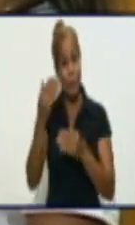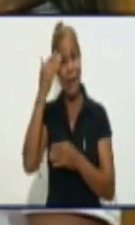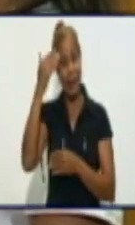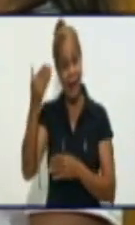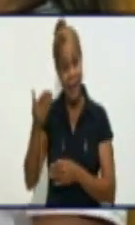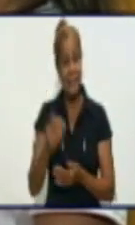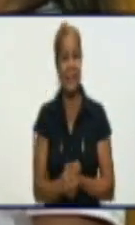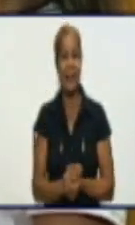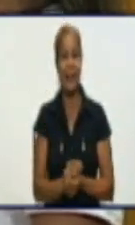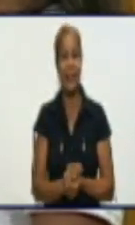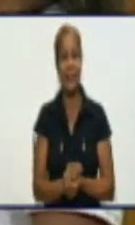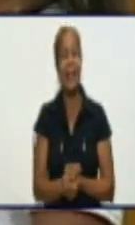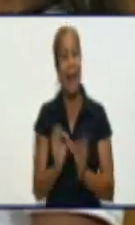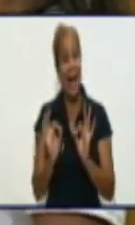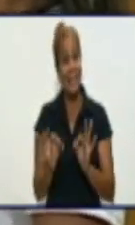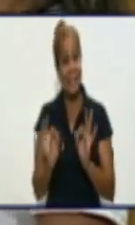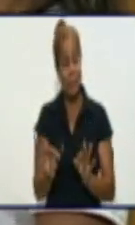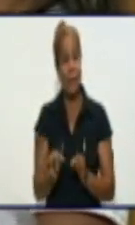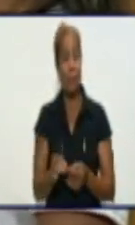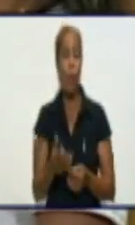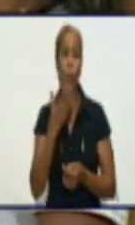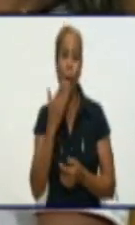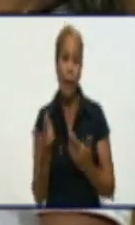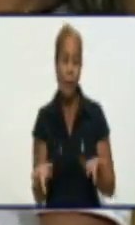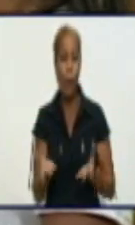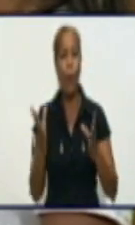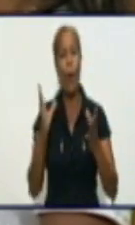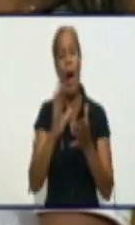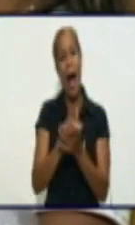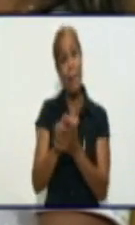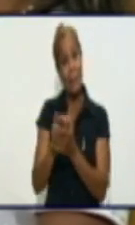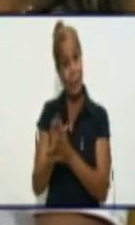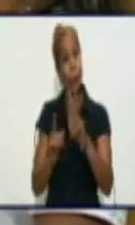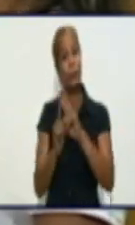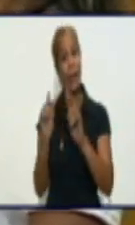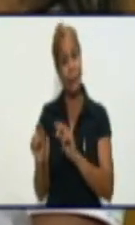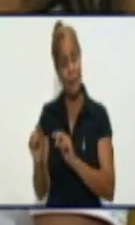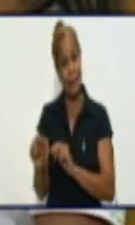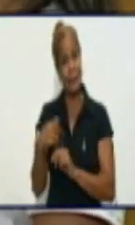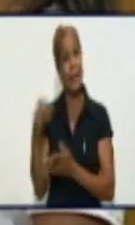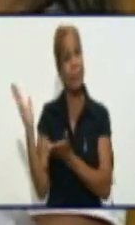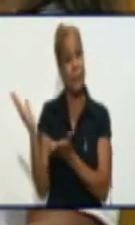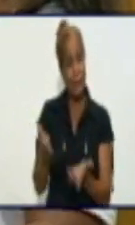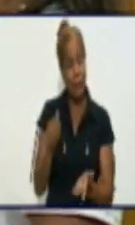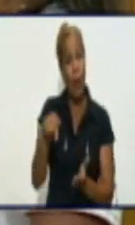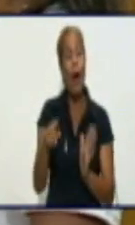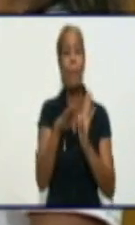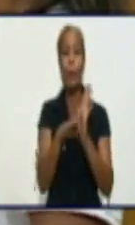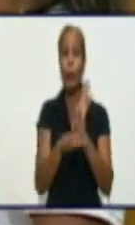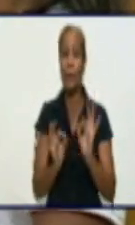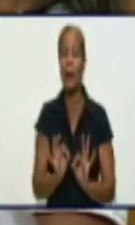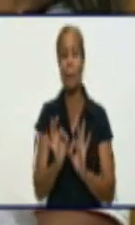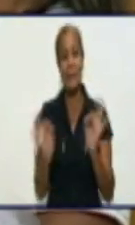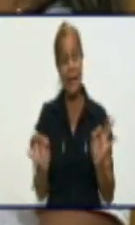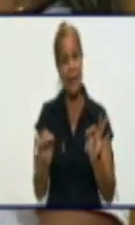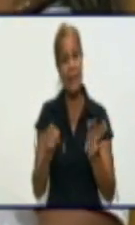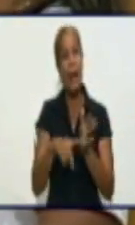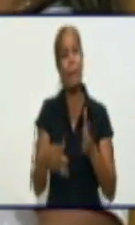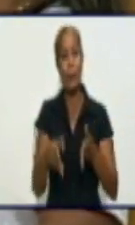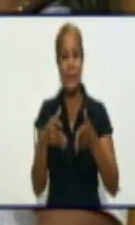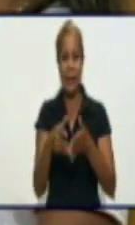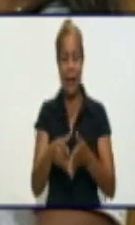Muchas gracias. Así es. Bueno, amigos televidentes, estamos esta vez desde el telecentro de nuestra provincia y yo